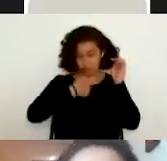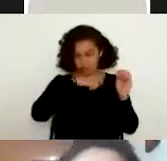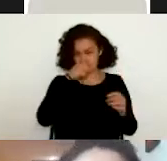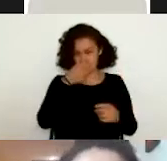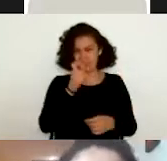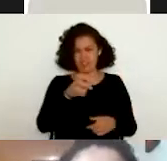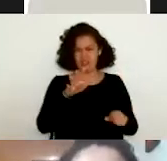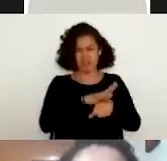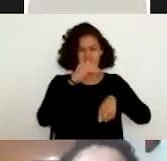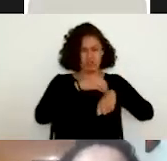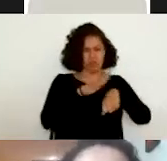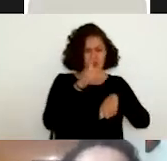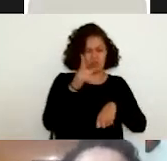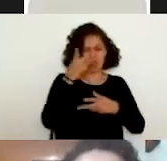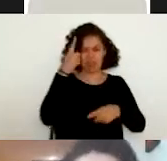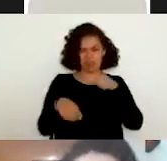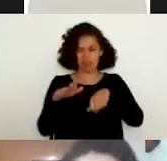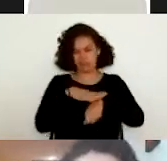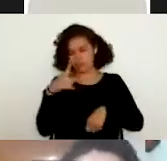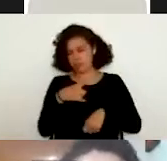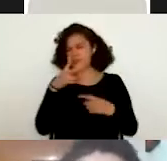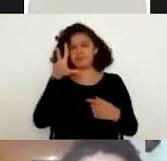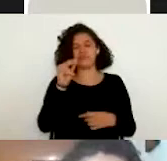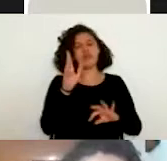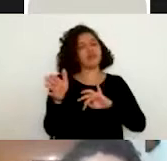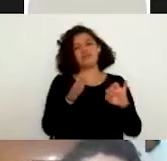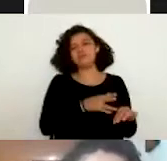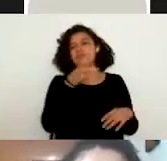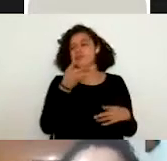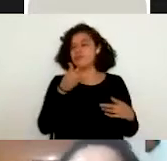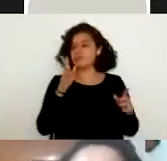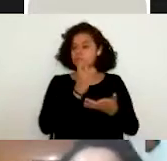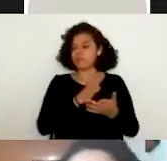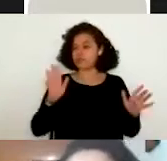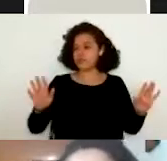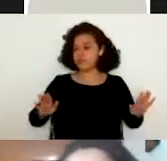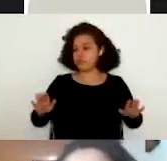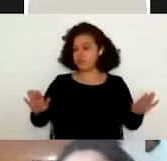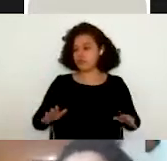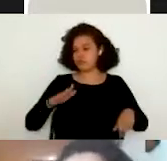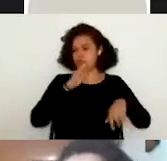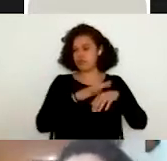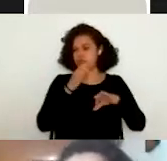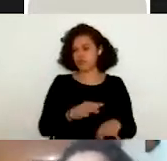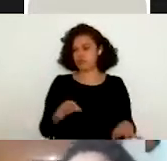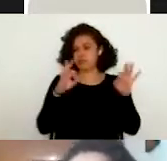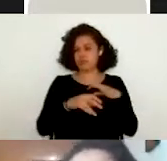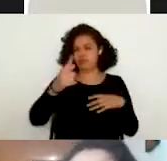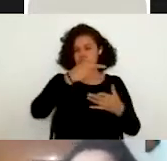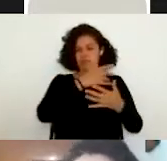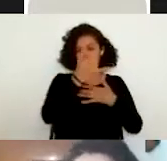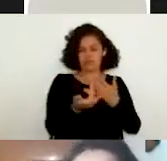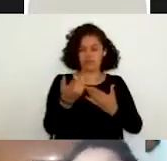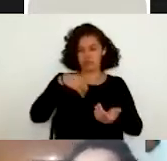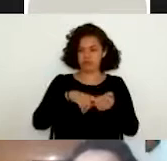qué lo quitaste? Entonces, un poco estos son como las características principales que tendrían que ser los proyectos para que